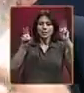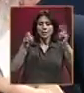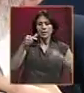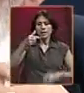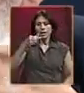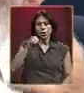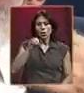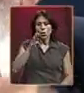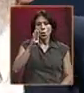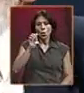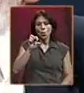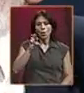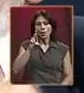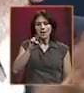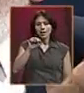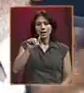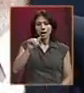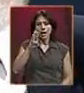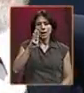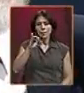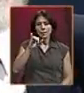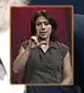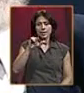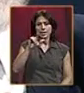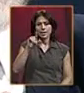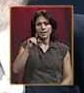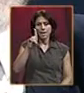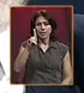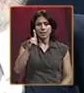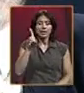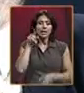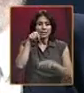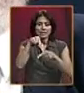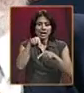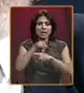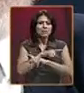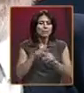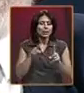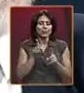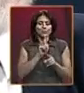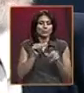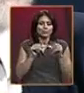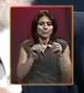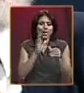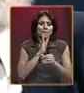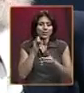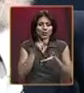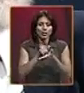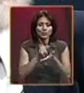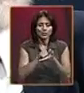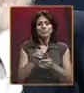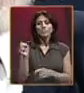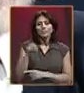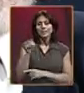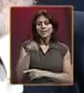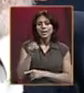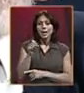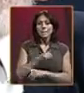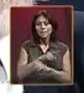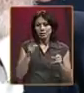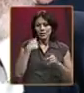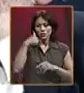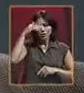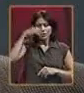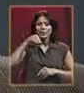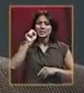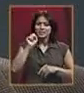gobernabilidad, sí, que está subyacente en eso, pero si sigo hablando de eso nos desviamos de lo que estamos conversando. Sí, exactamente. Pero no, yo creo que sí, subyacente